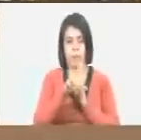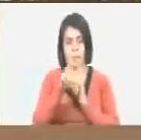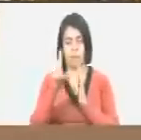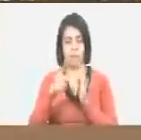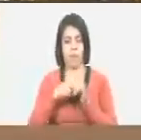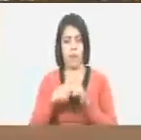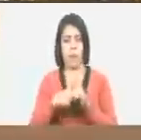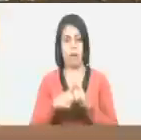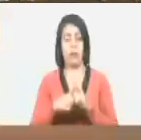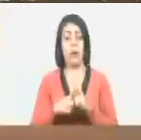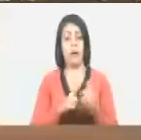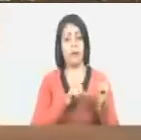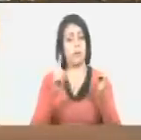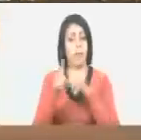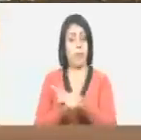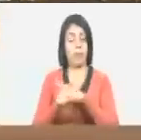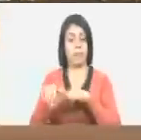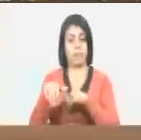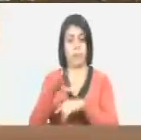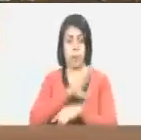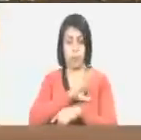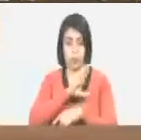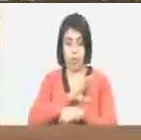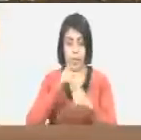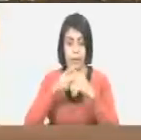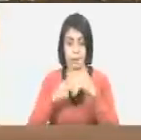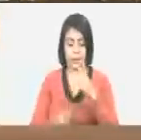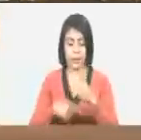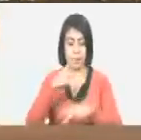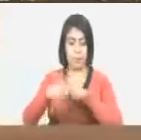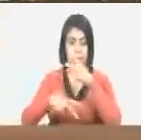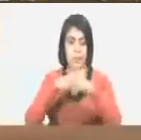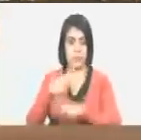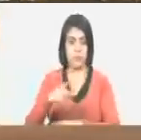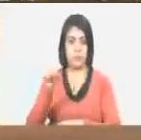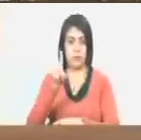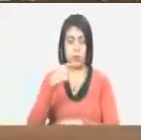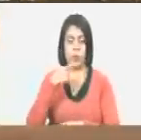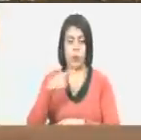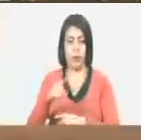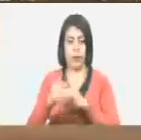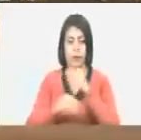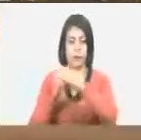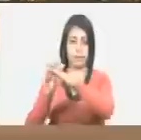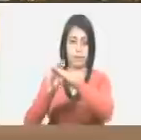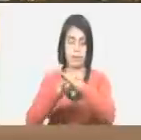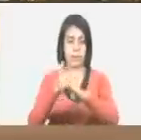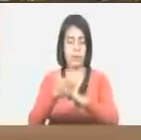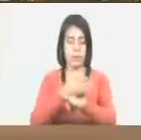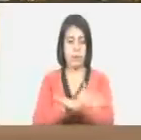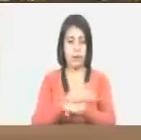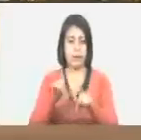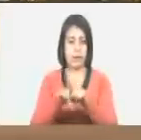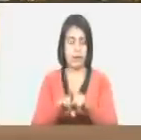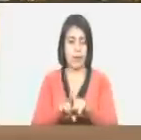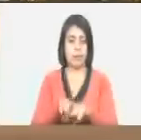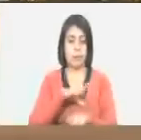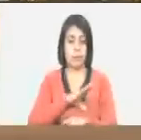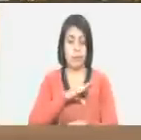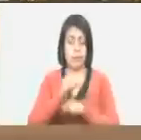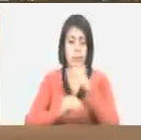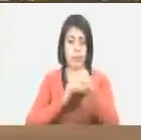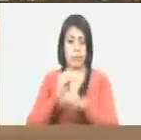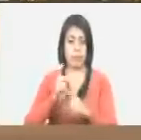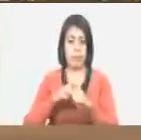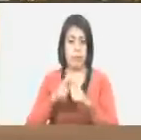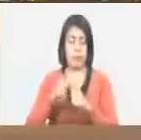31. Serán emplazados los titulares aparentes sujetos al procedimiento que no hubieren sido notificados, así como los titulares